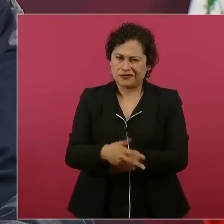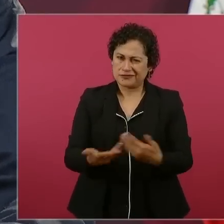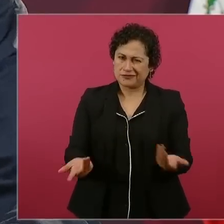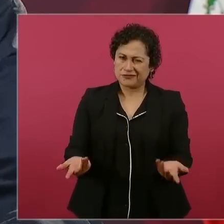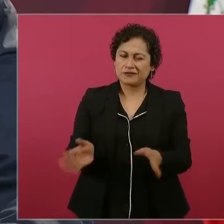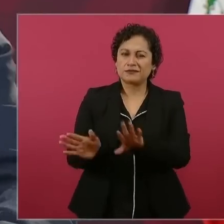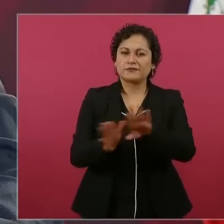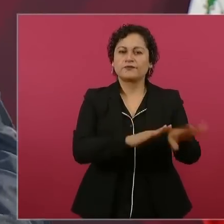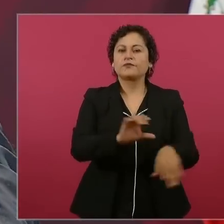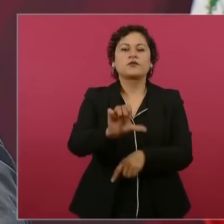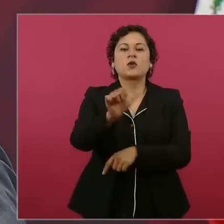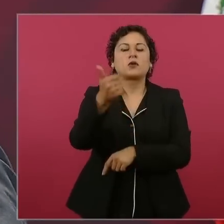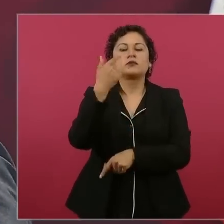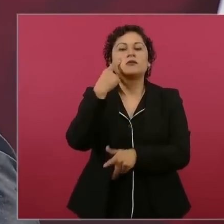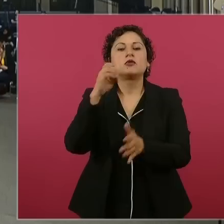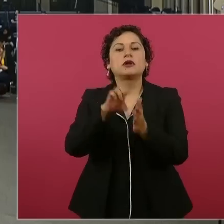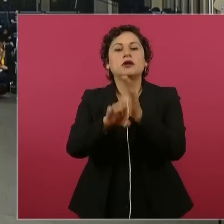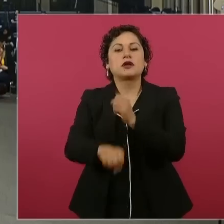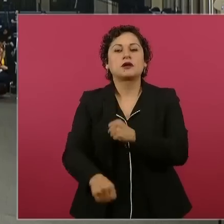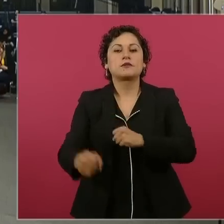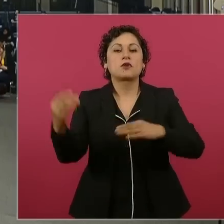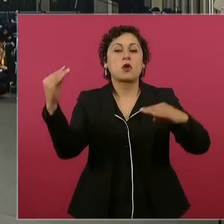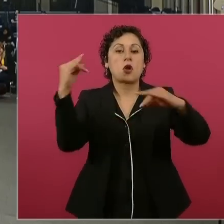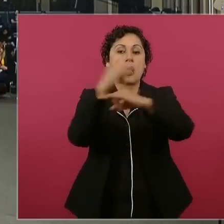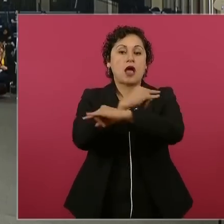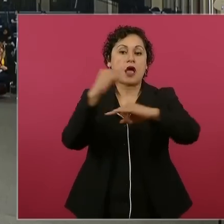el mantenimiento de las carreteras